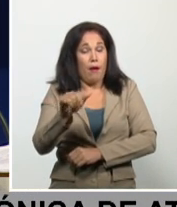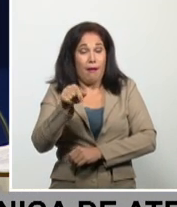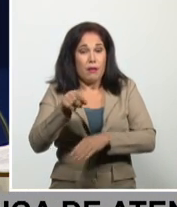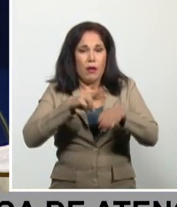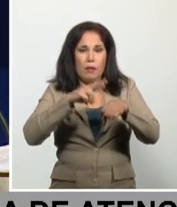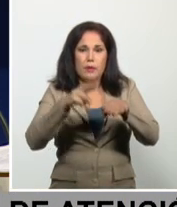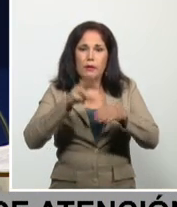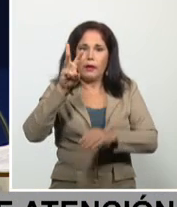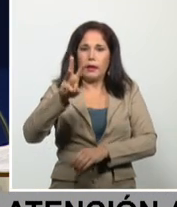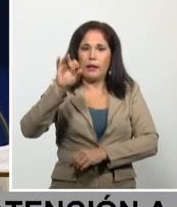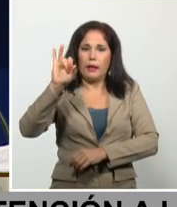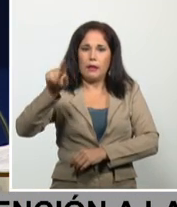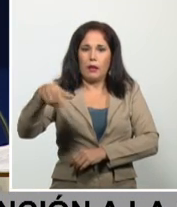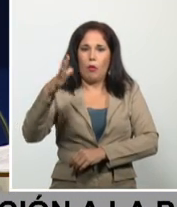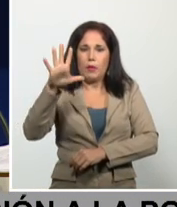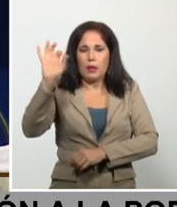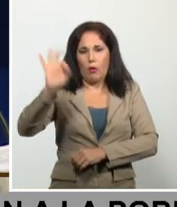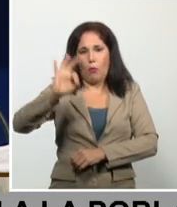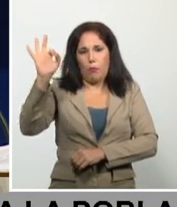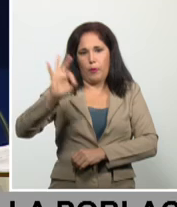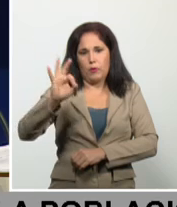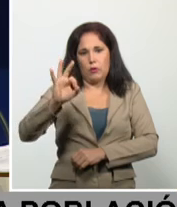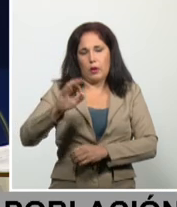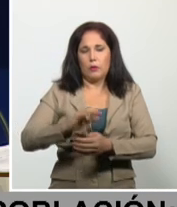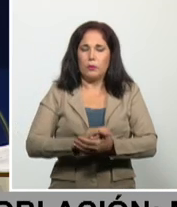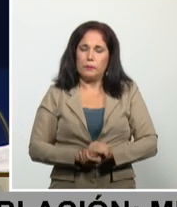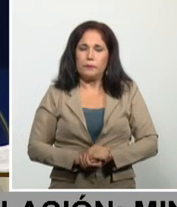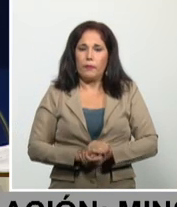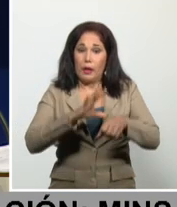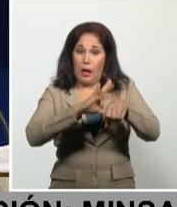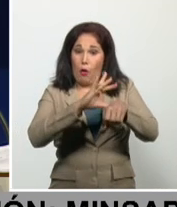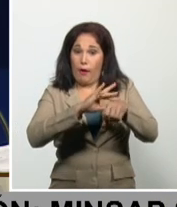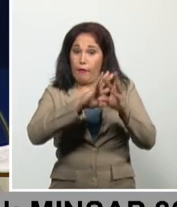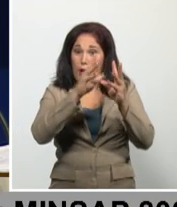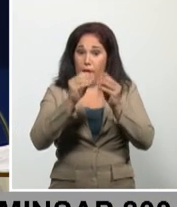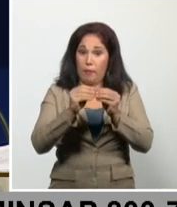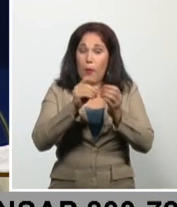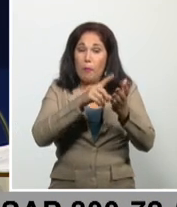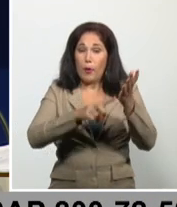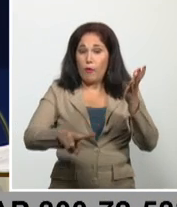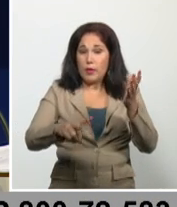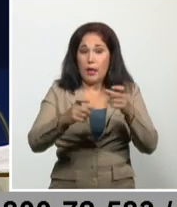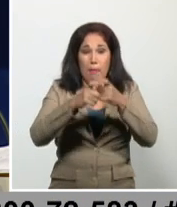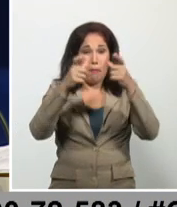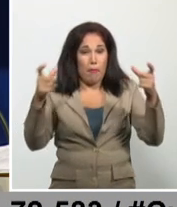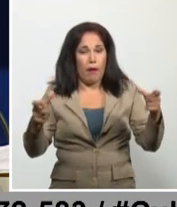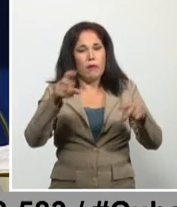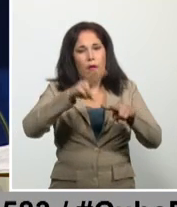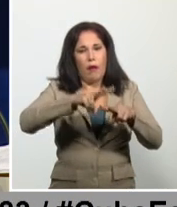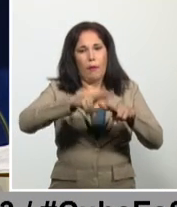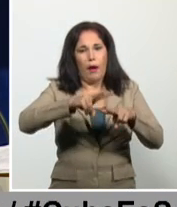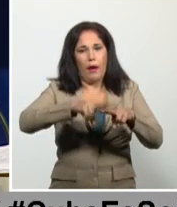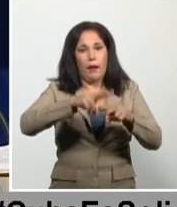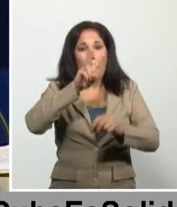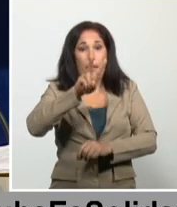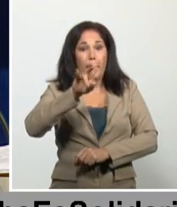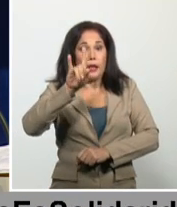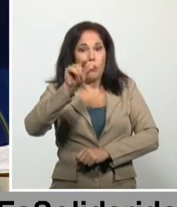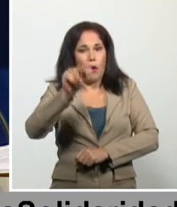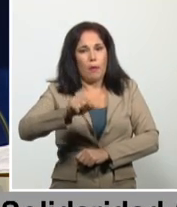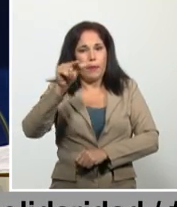el 37,5% respectivamente. La provincia más representativa es La Habana, con 29